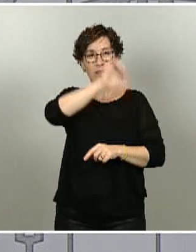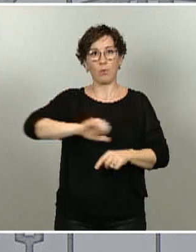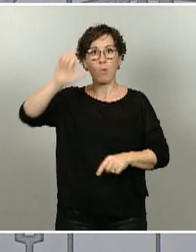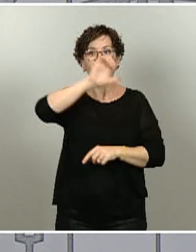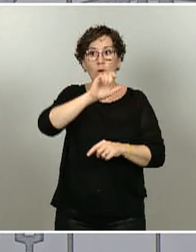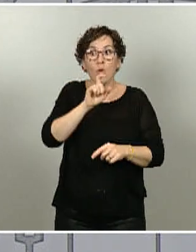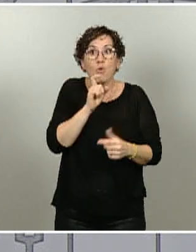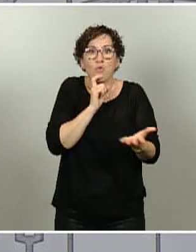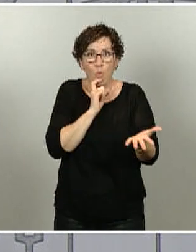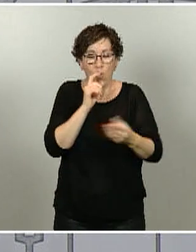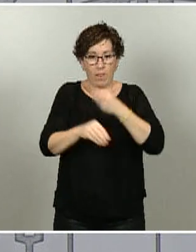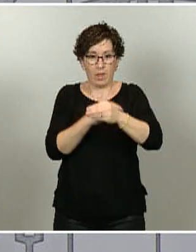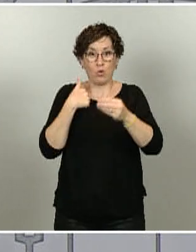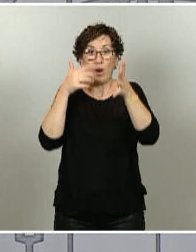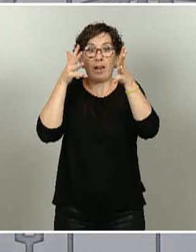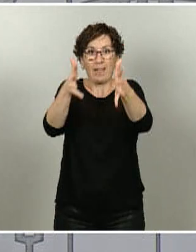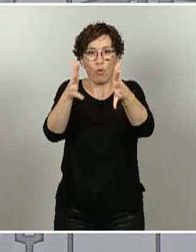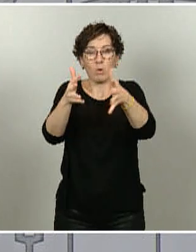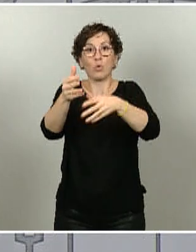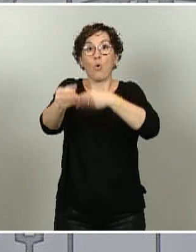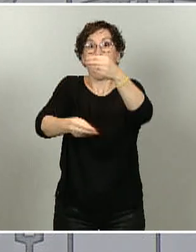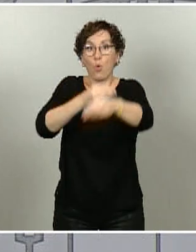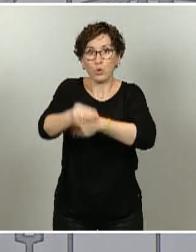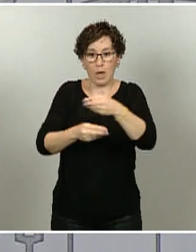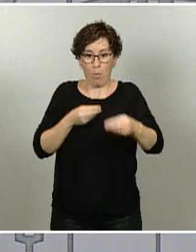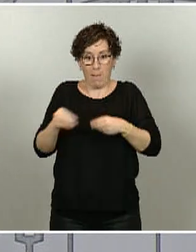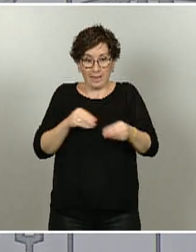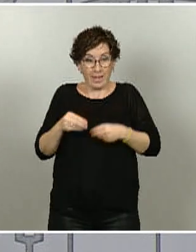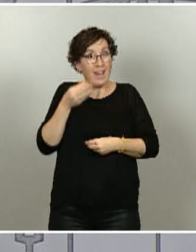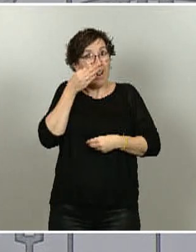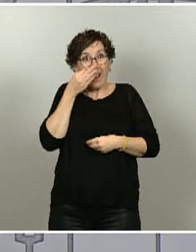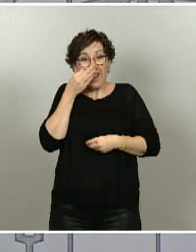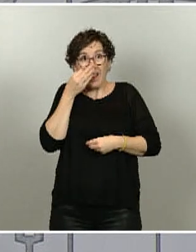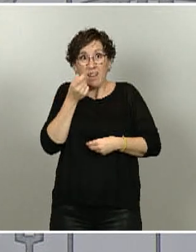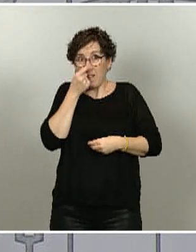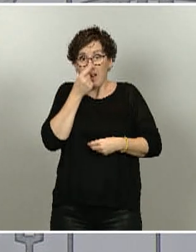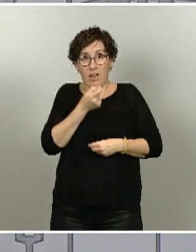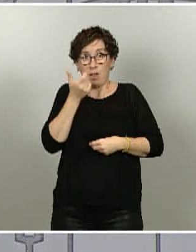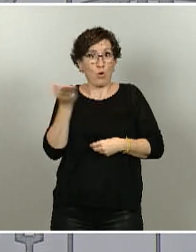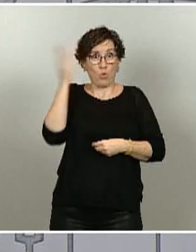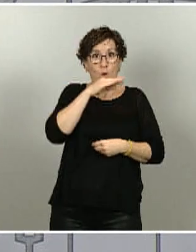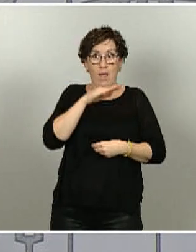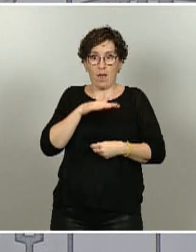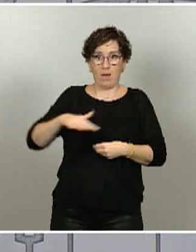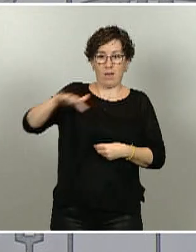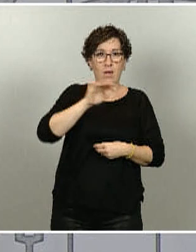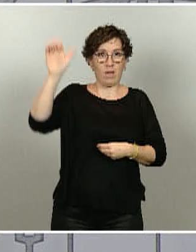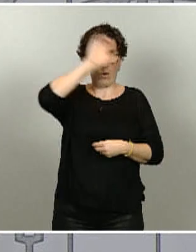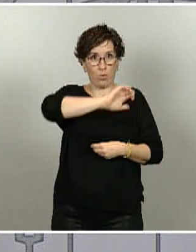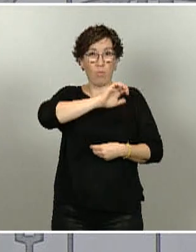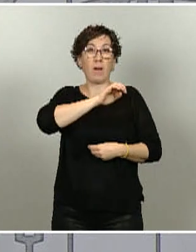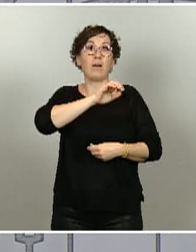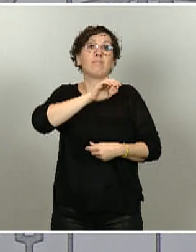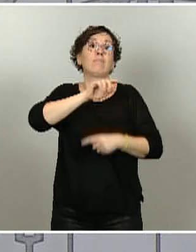equipamiento que apenas estaba disponible en prácticamente todo el entorno europeo. Y creo que todos hemos vivido luego la